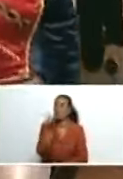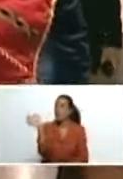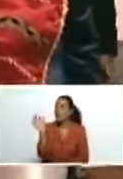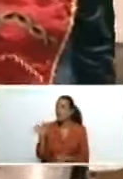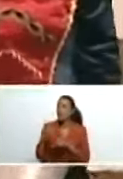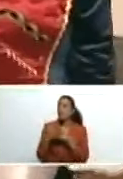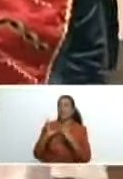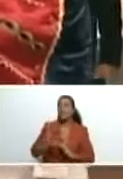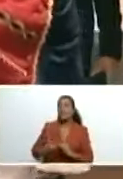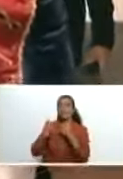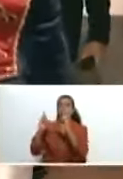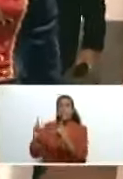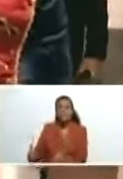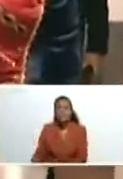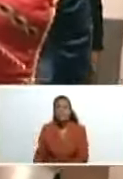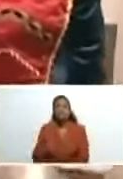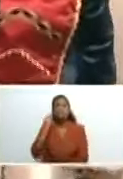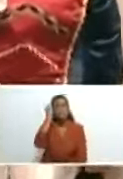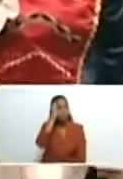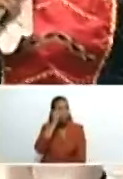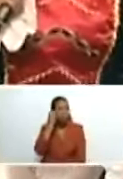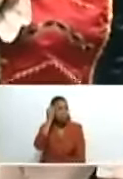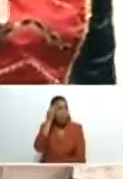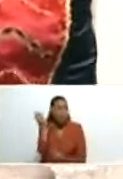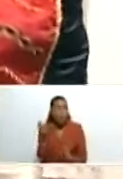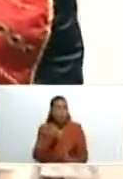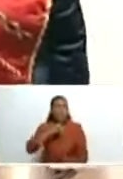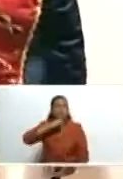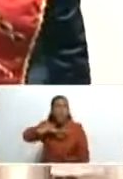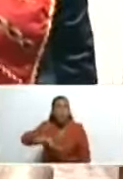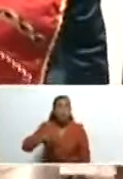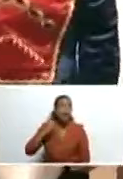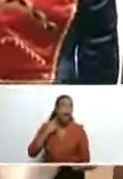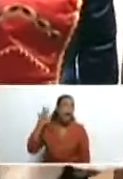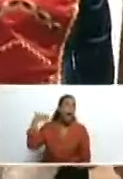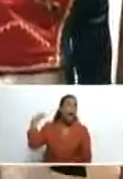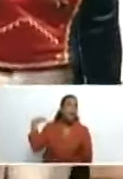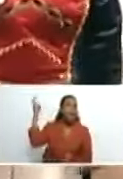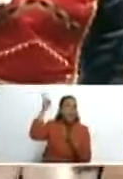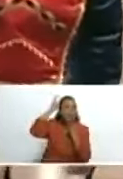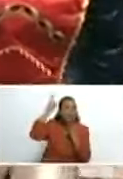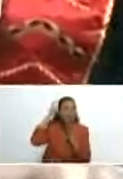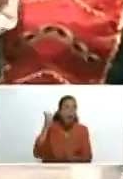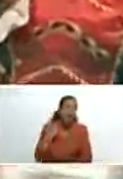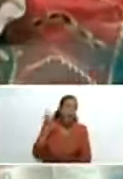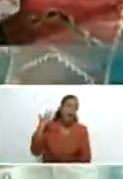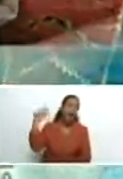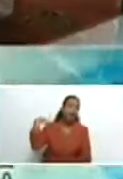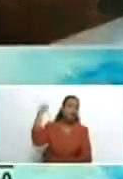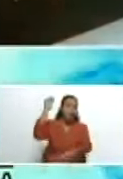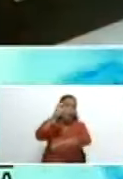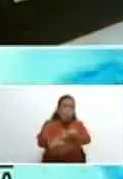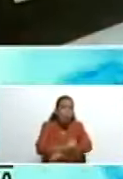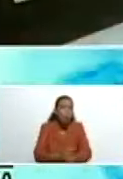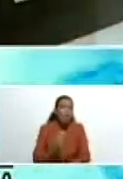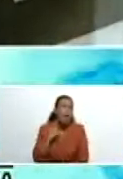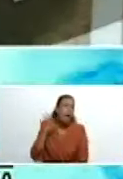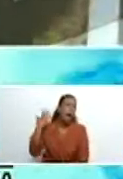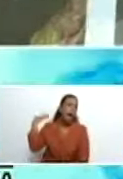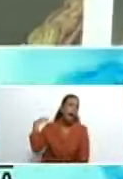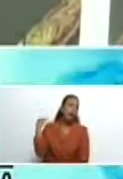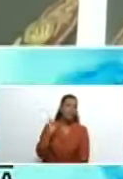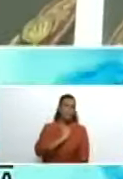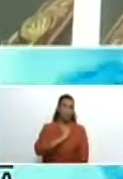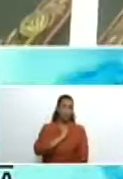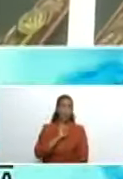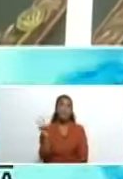momento, comandante, para reflexionar acerca de nuestras raíces, de nuestros ancestros, de valorar nuestra cultura y nuestra identidad como